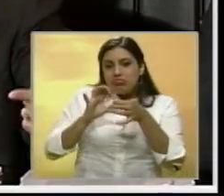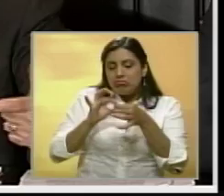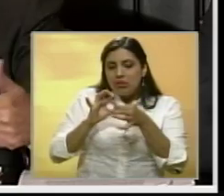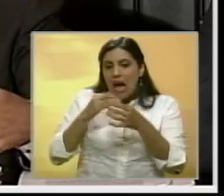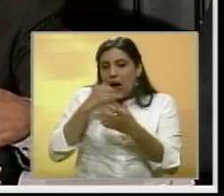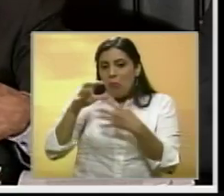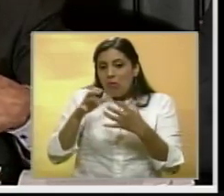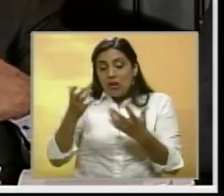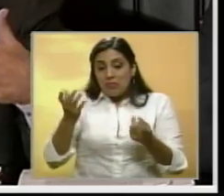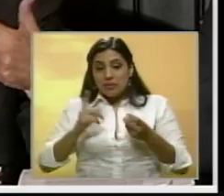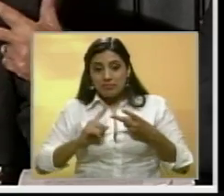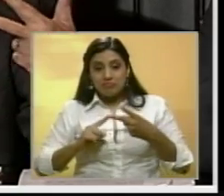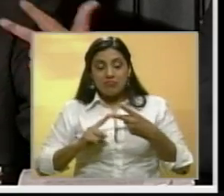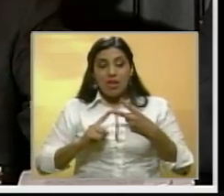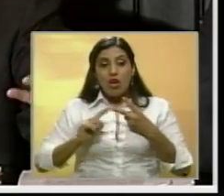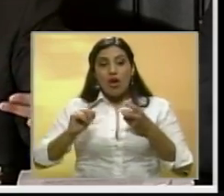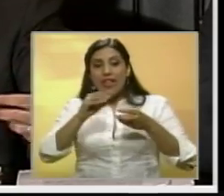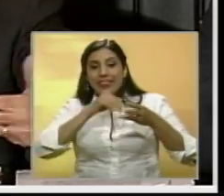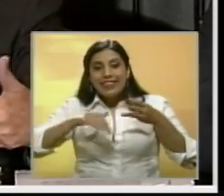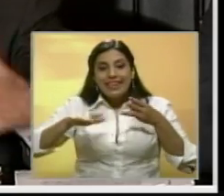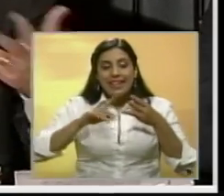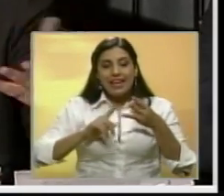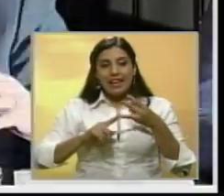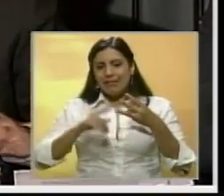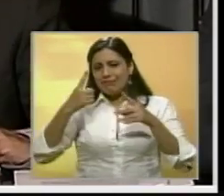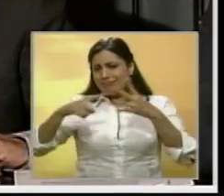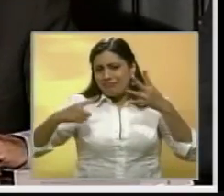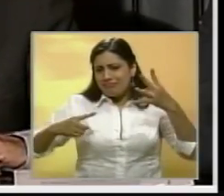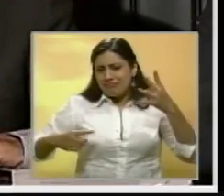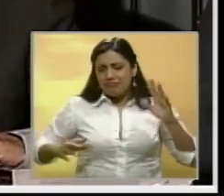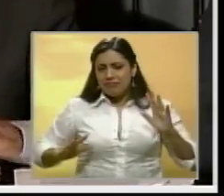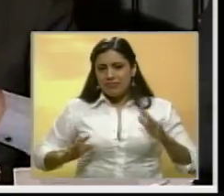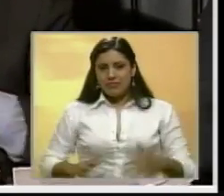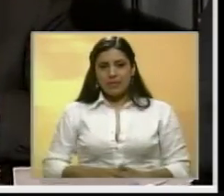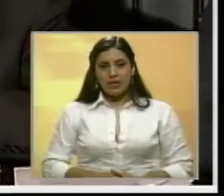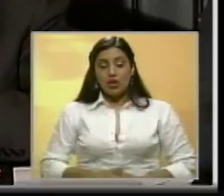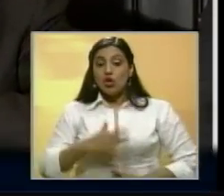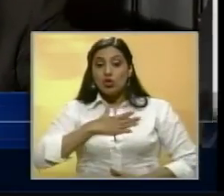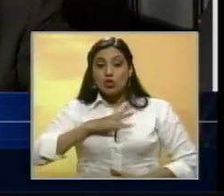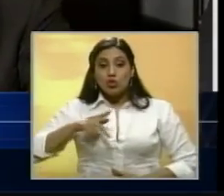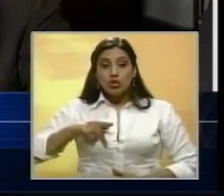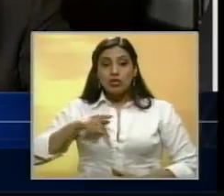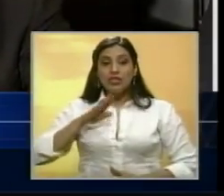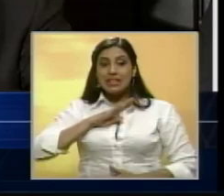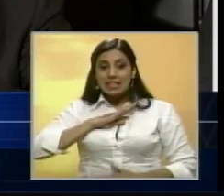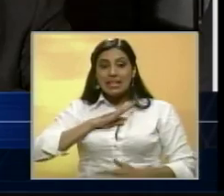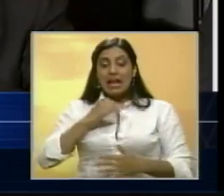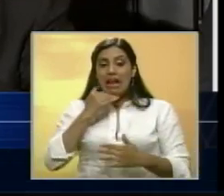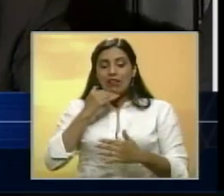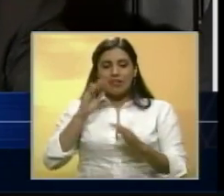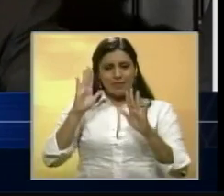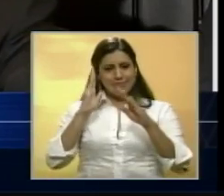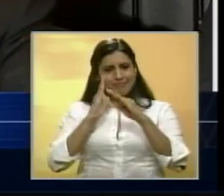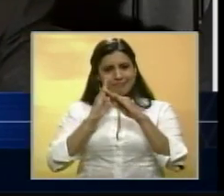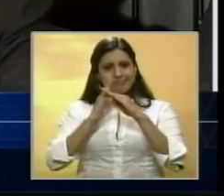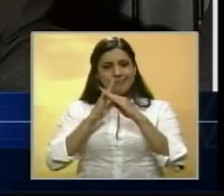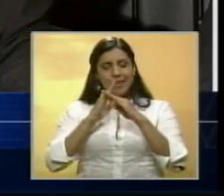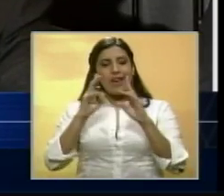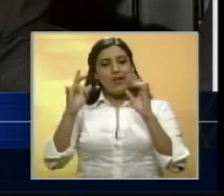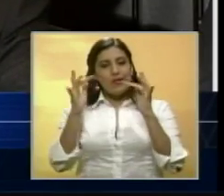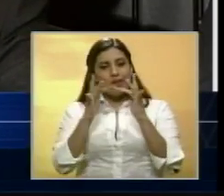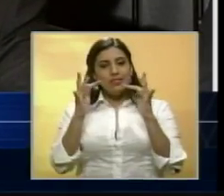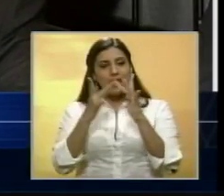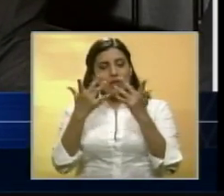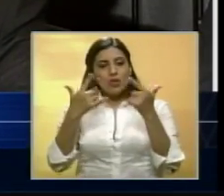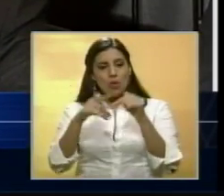la causa, por el territorio, etcétera, etcétera. Vamos nosotros a despedir momentáneamente este contacto